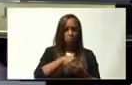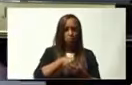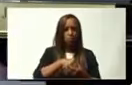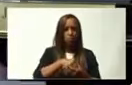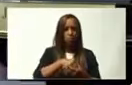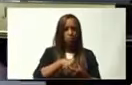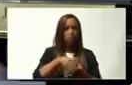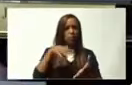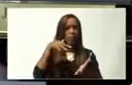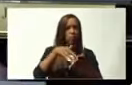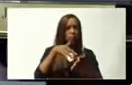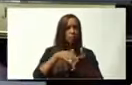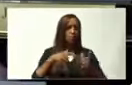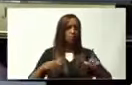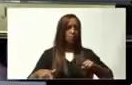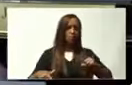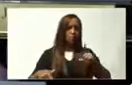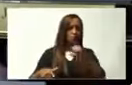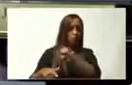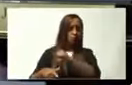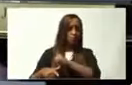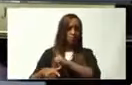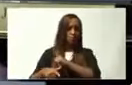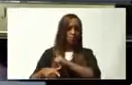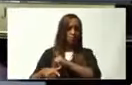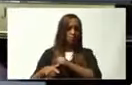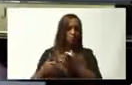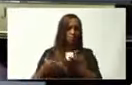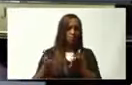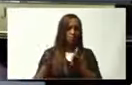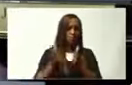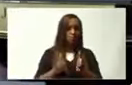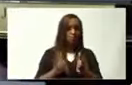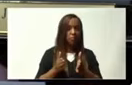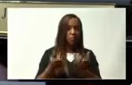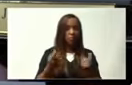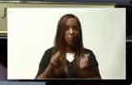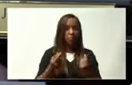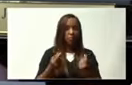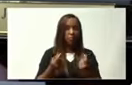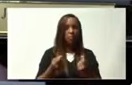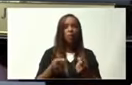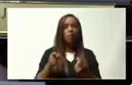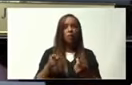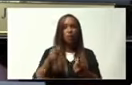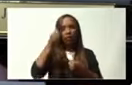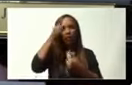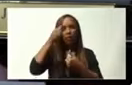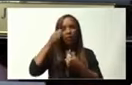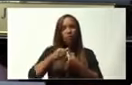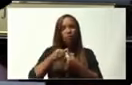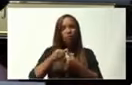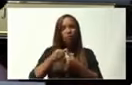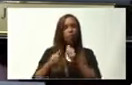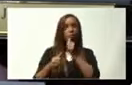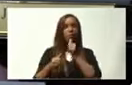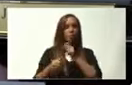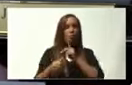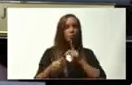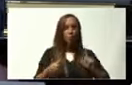sobre control constitucional de la deuda pública. Y ahí empecé a indagar y presenté mi